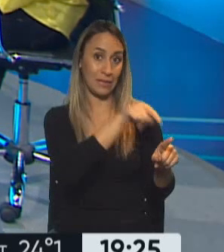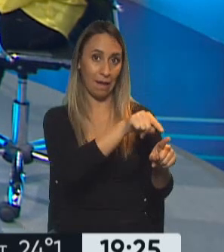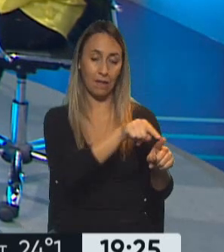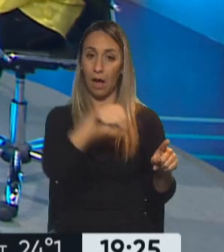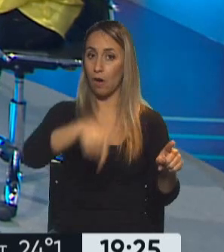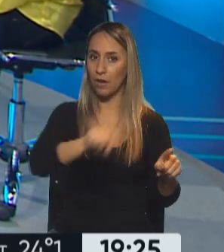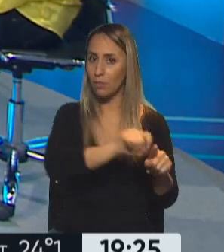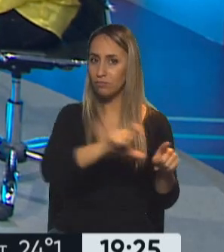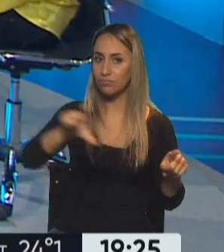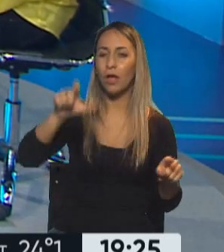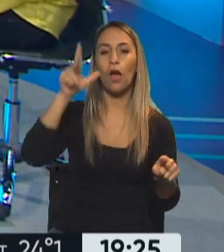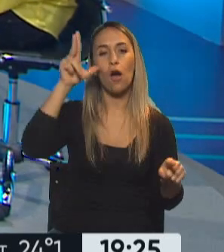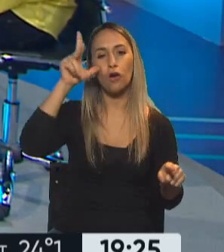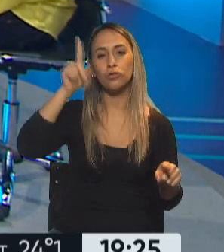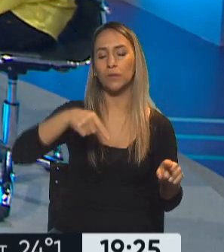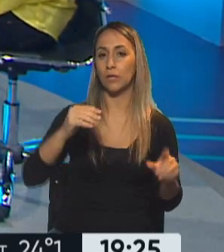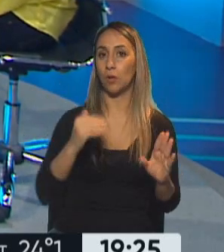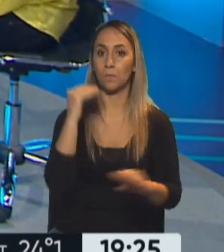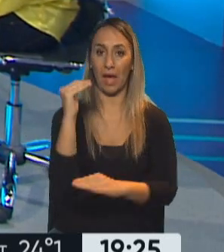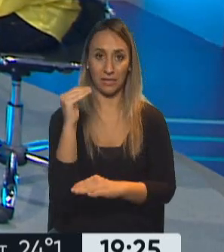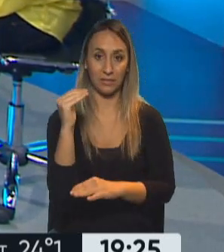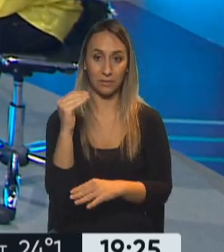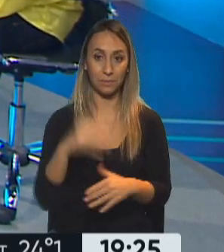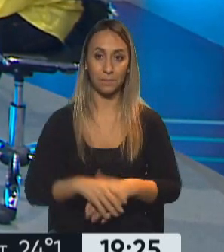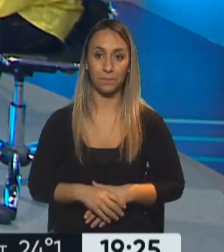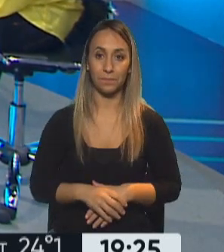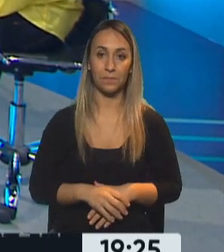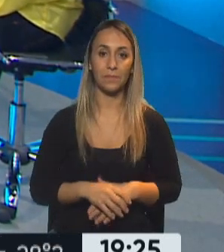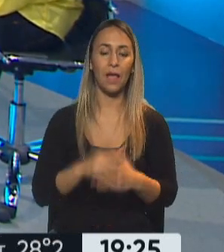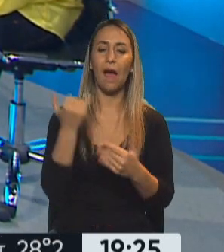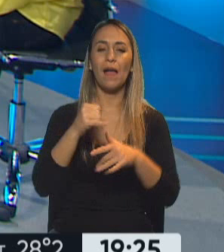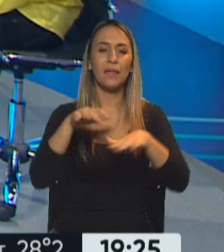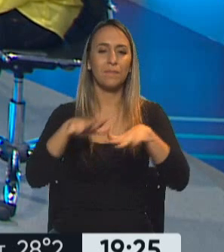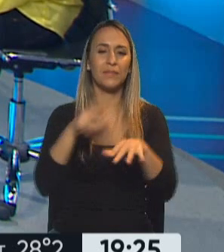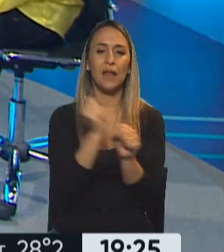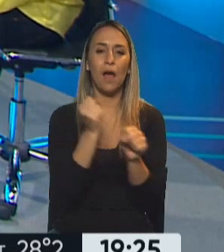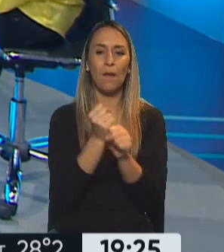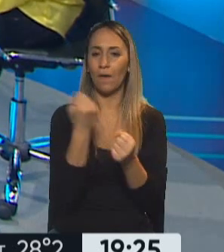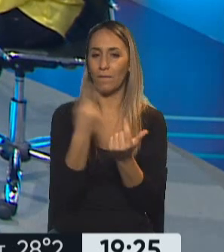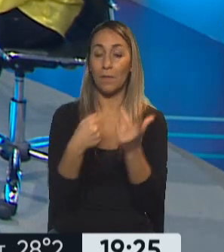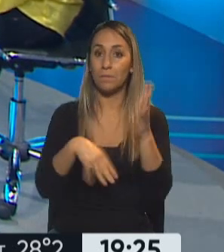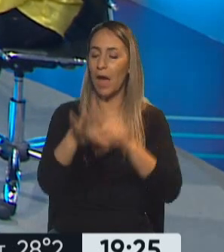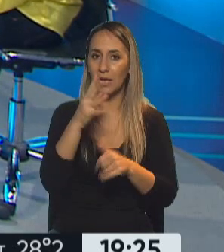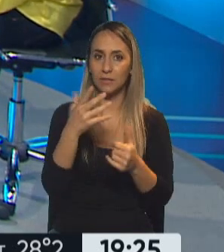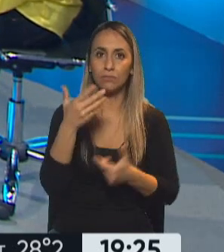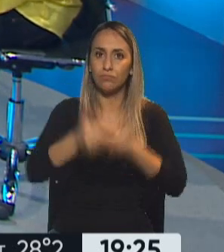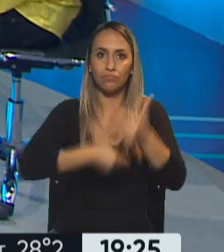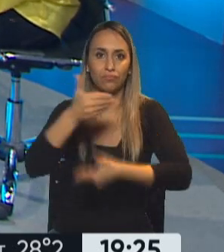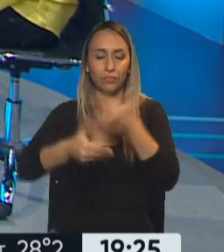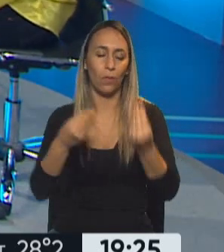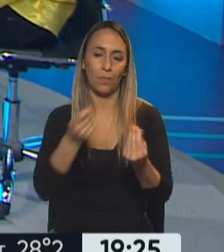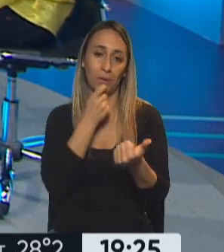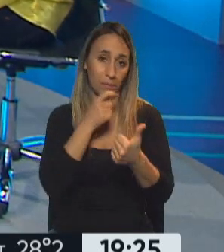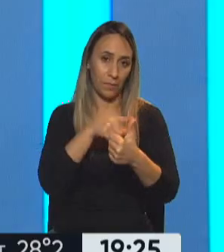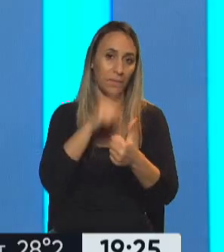8 puntos. Mientras te charlo, quiero justamente sí. leerte cuáles son aquellas actividades que más se recuperaron. Bien. Bueno, por ejemplo,